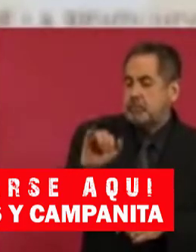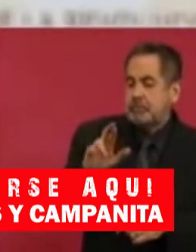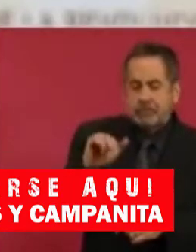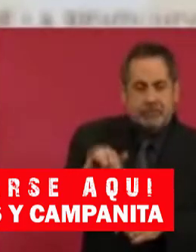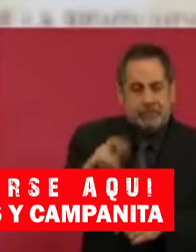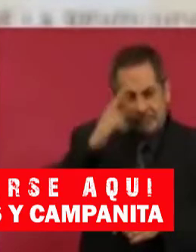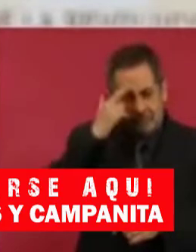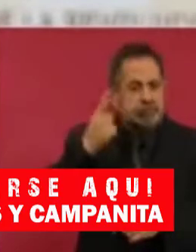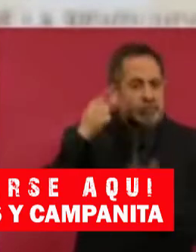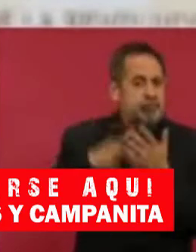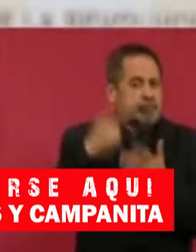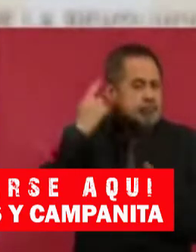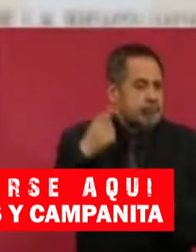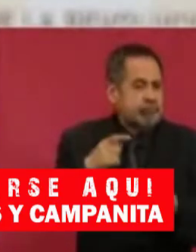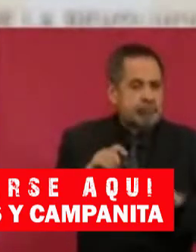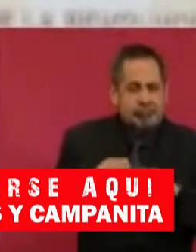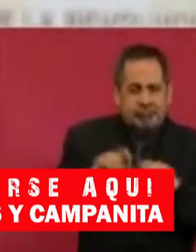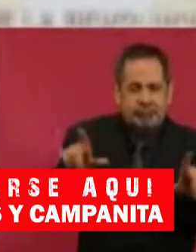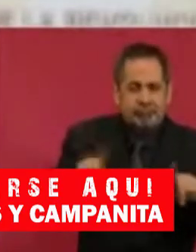Una vez lo pusimos aquí,